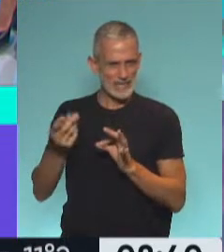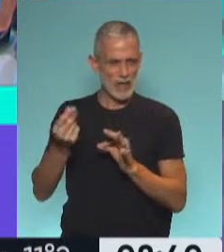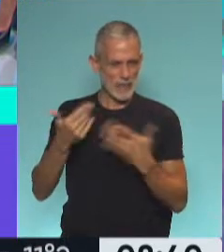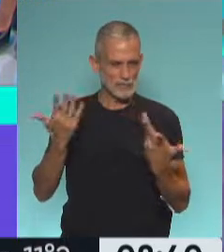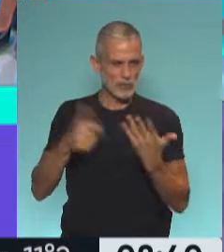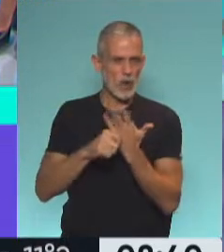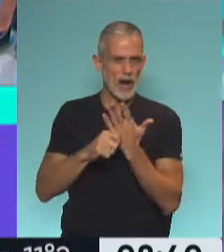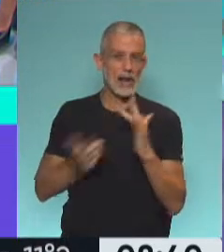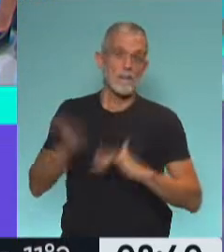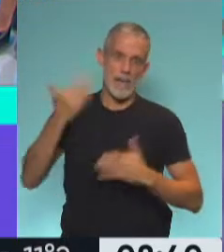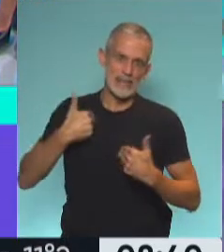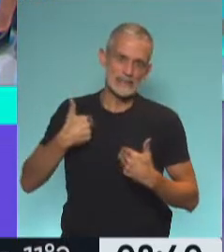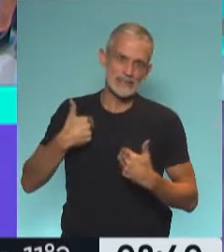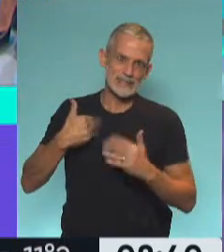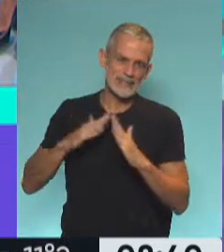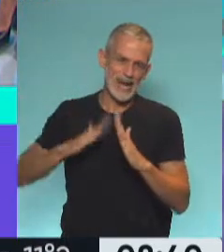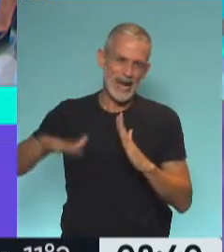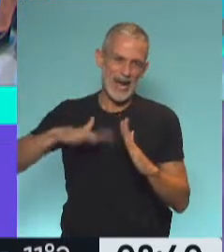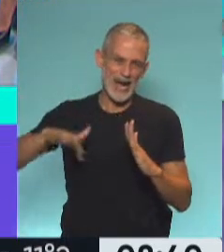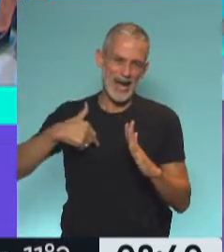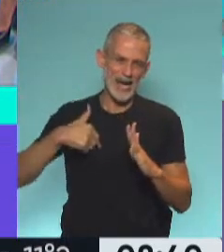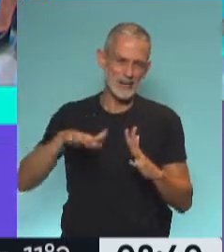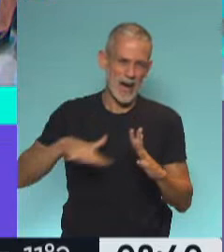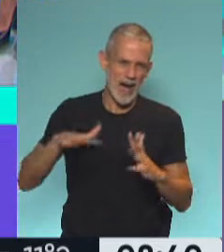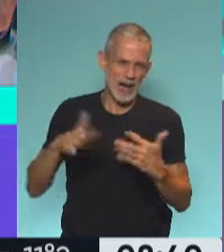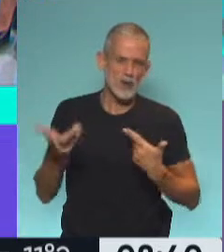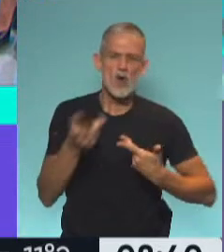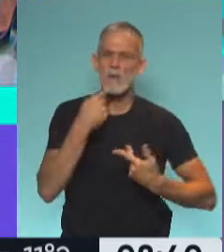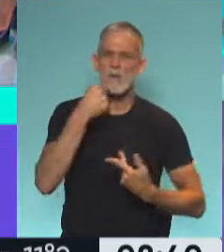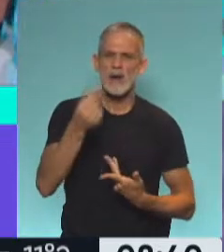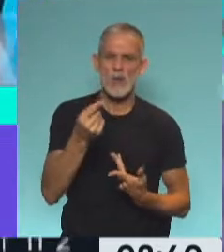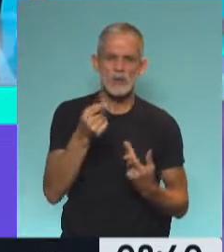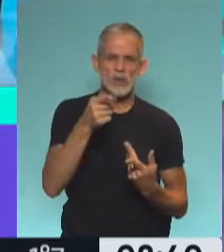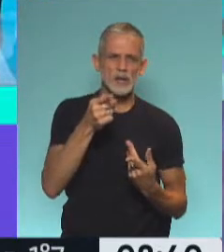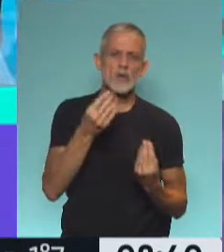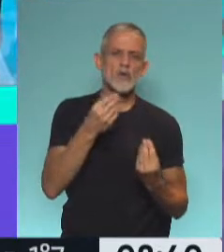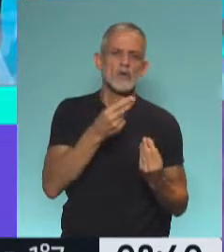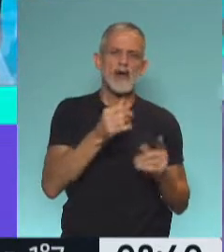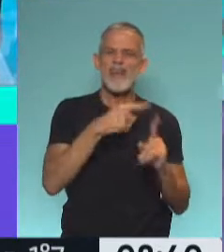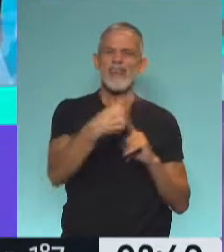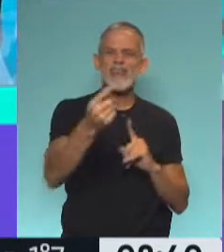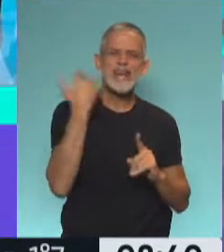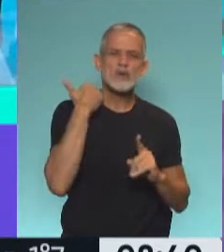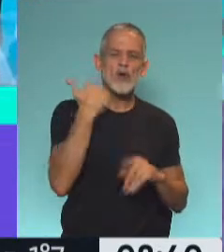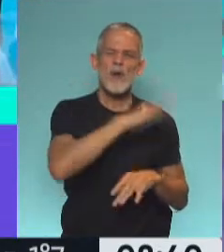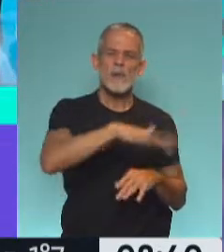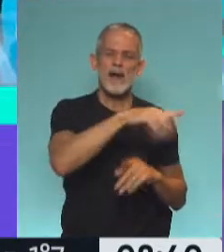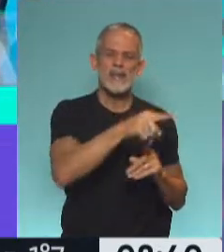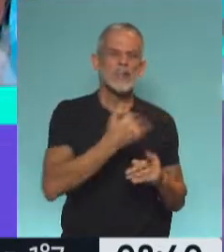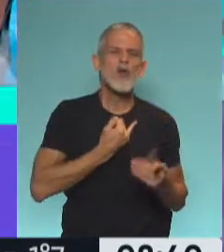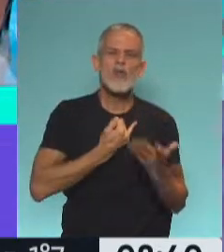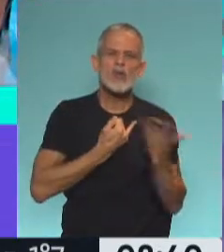la carne es más alto, generalmente, cuando lo tengo que comprar por mi barrio. La pregunta es, él decía, nosotros lo recibimos directamente del Matarife. ¿Y dónde